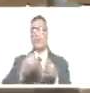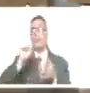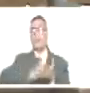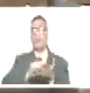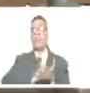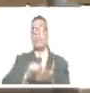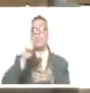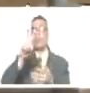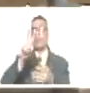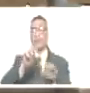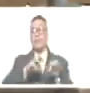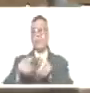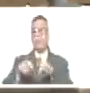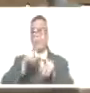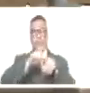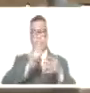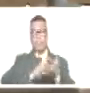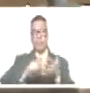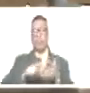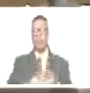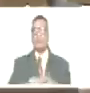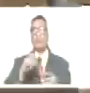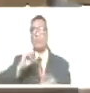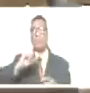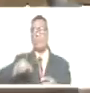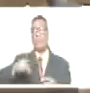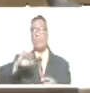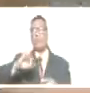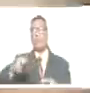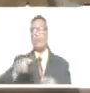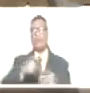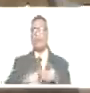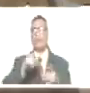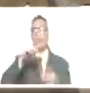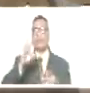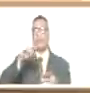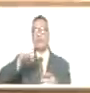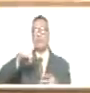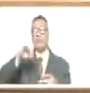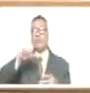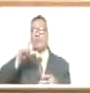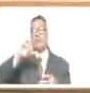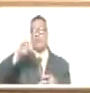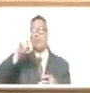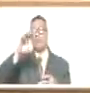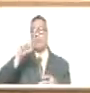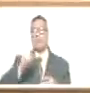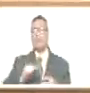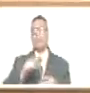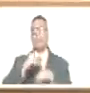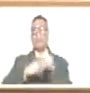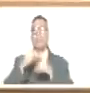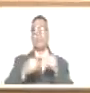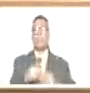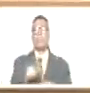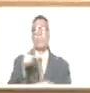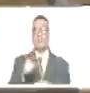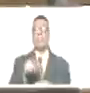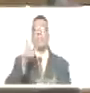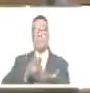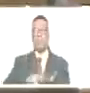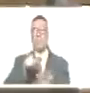de la manera siguiente. Epígrafe, finalidad. Es todo, presidente. En consideración. Aprobado. Siguiente.